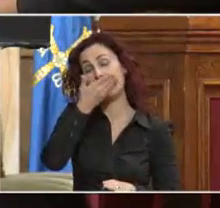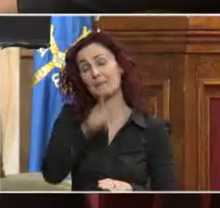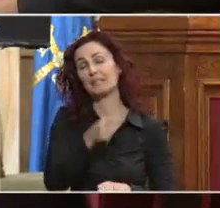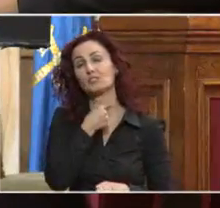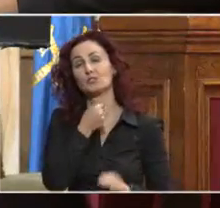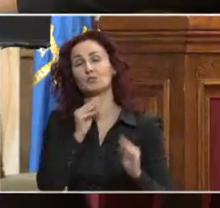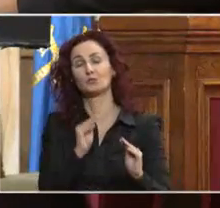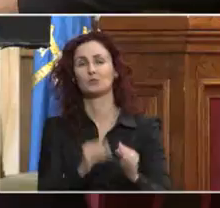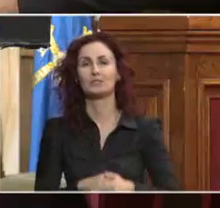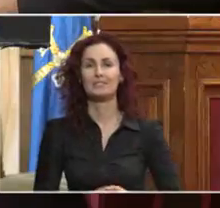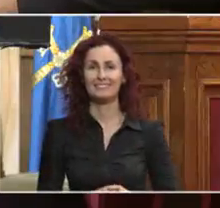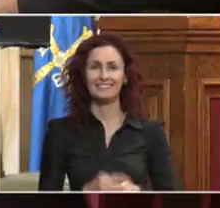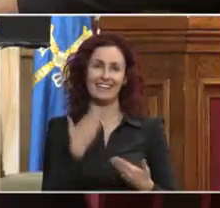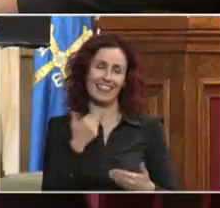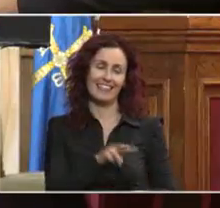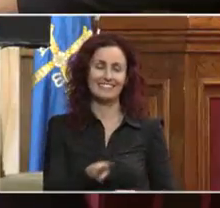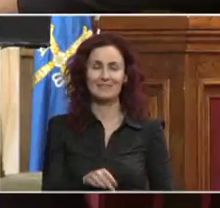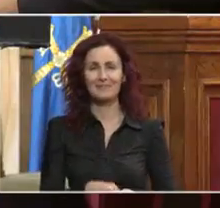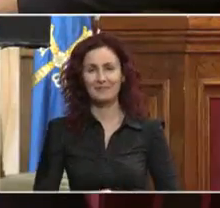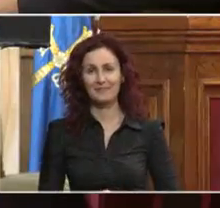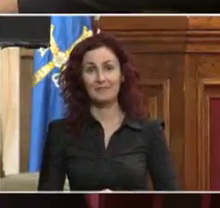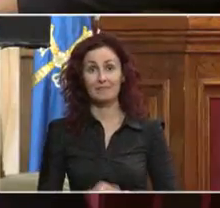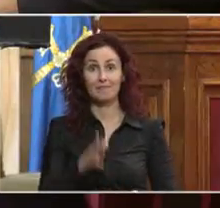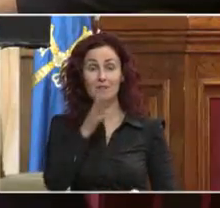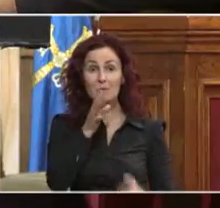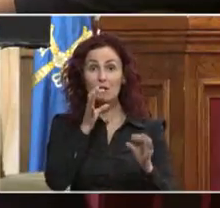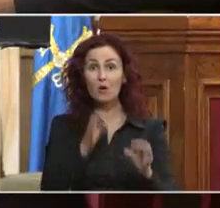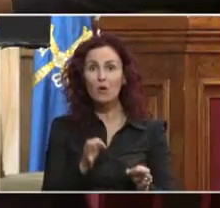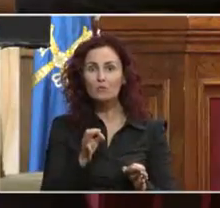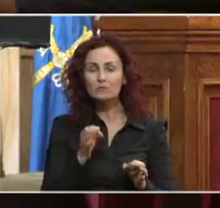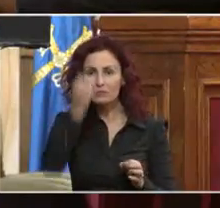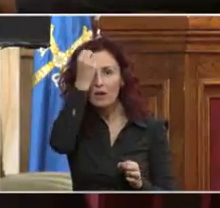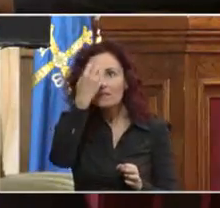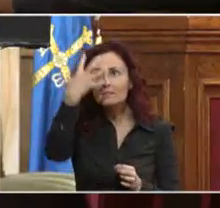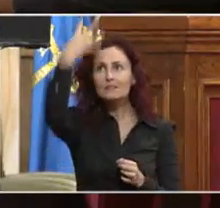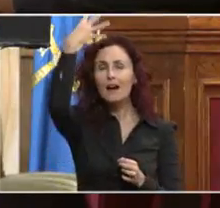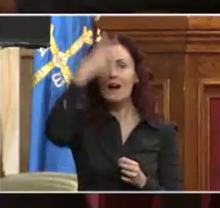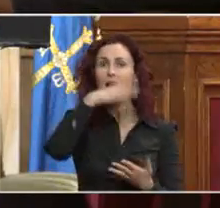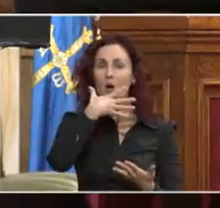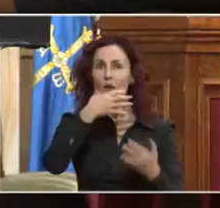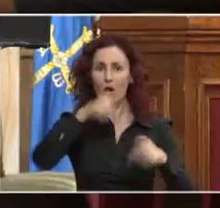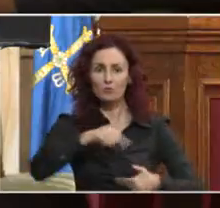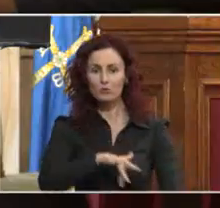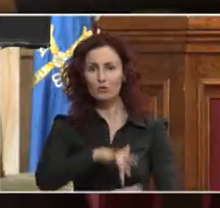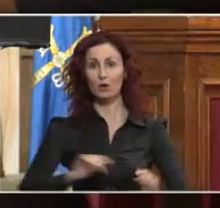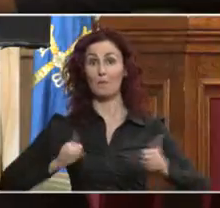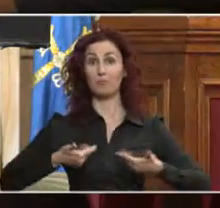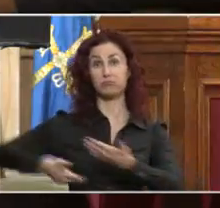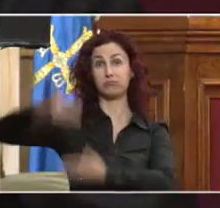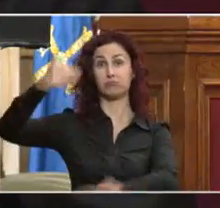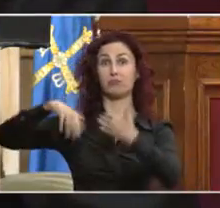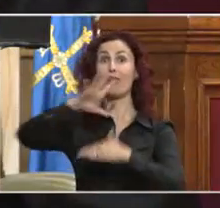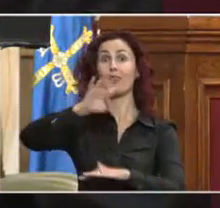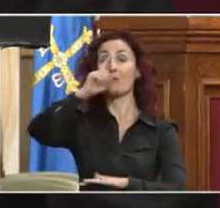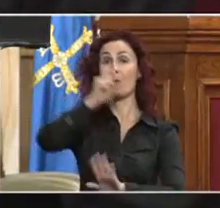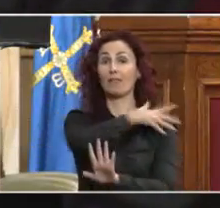¿no? Muchas gracias. Gracias a ustedes. Pero ¿podían imaginar lo que tenían por delante cuando empezaban hace